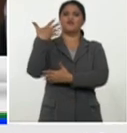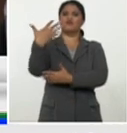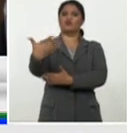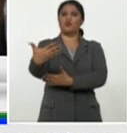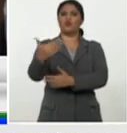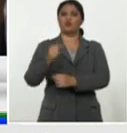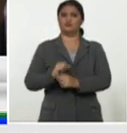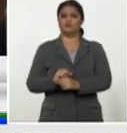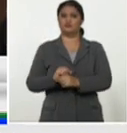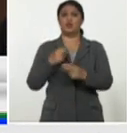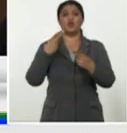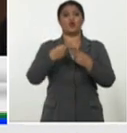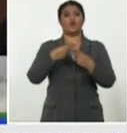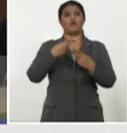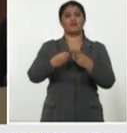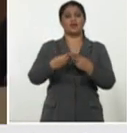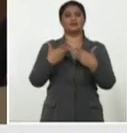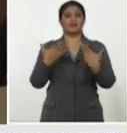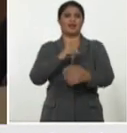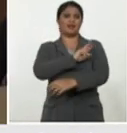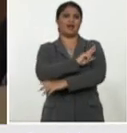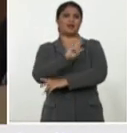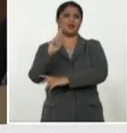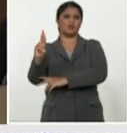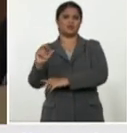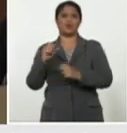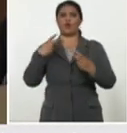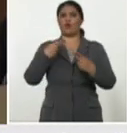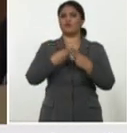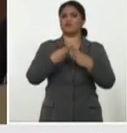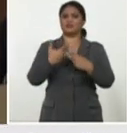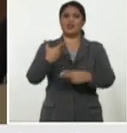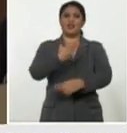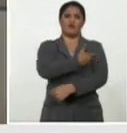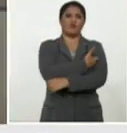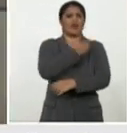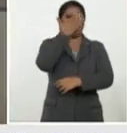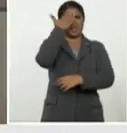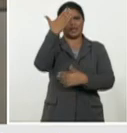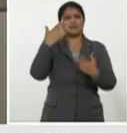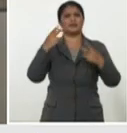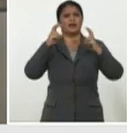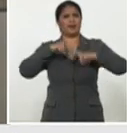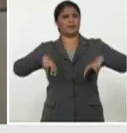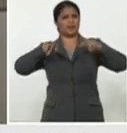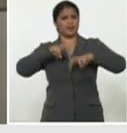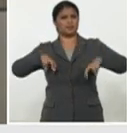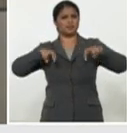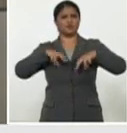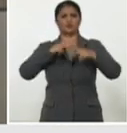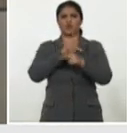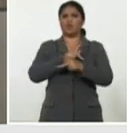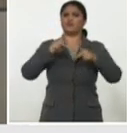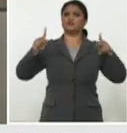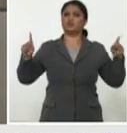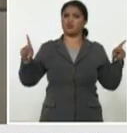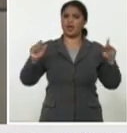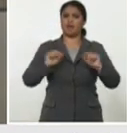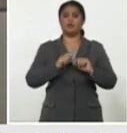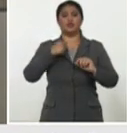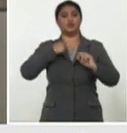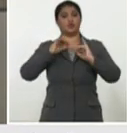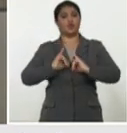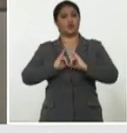depositando toda la confianza en esta vacuna que nos ha evidenciado seguridad. Le digo a la población que